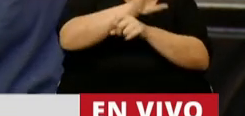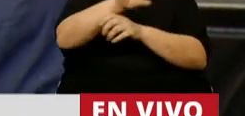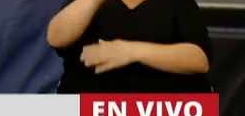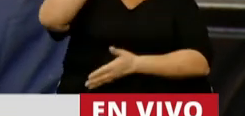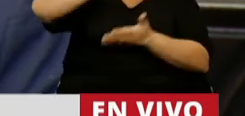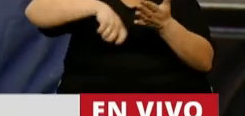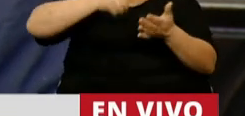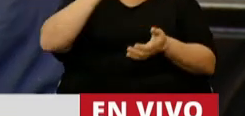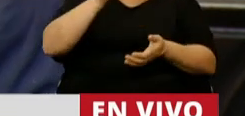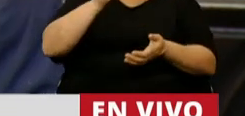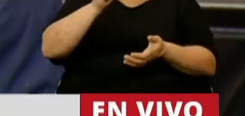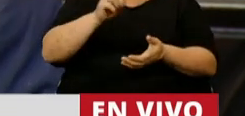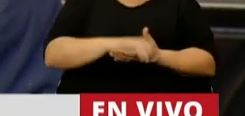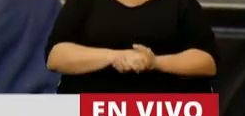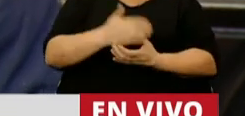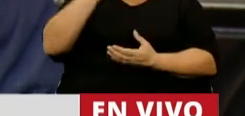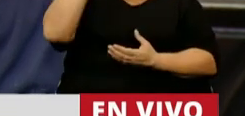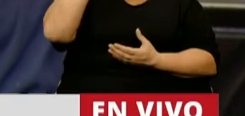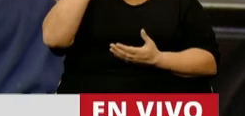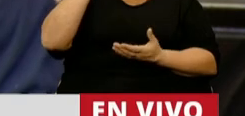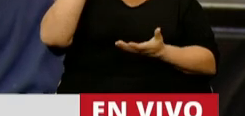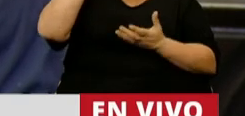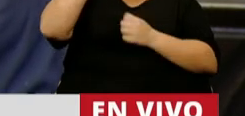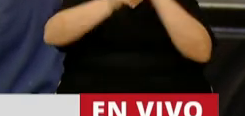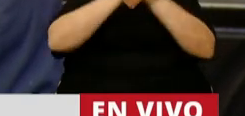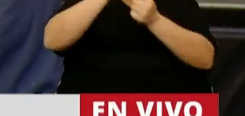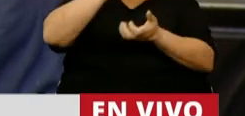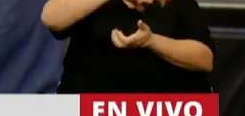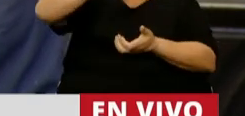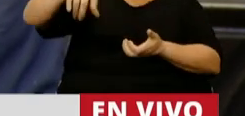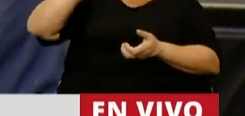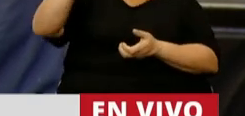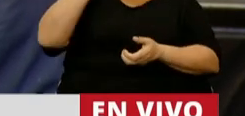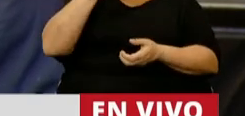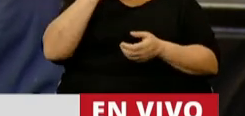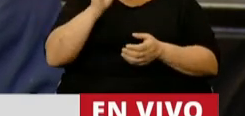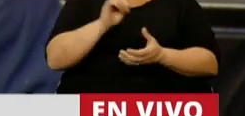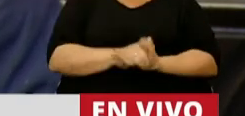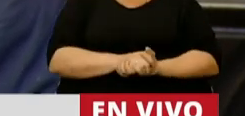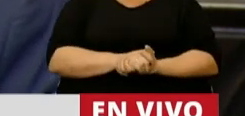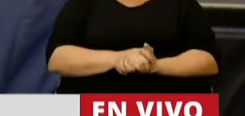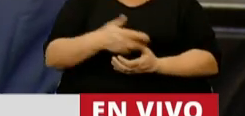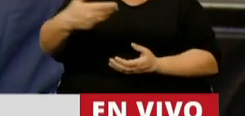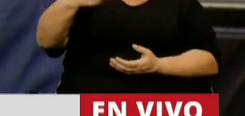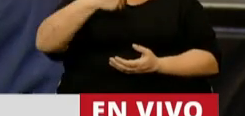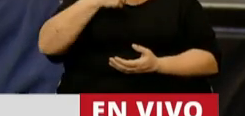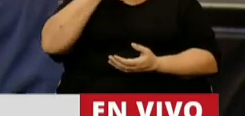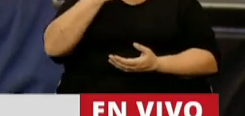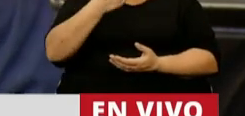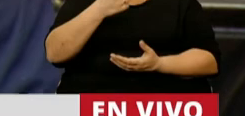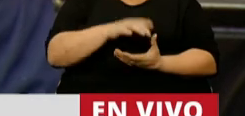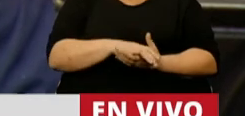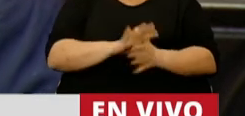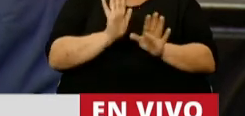recibido, firmada por una quincena de cámaras y entidades empresarias de la provincia, en las que nos plantean,